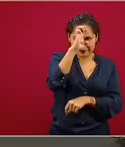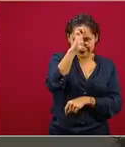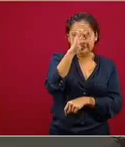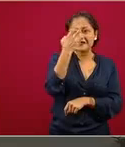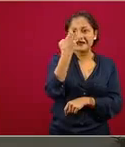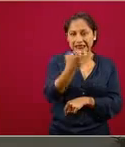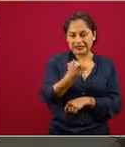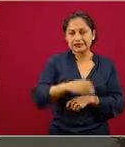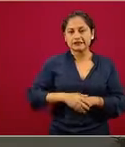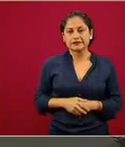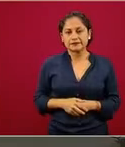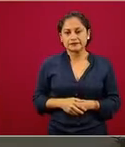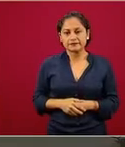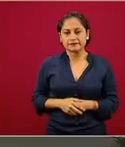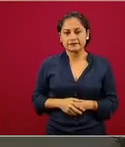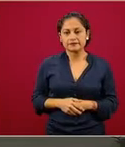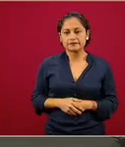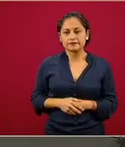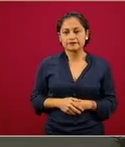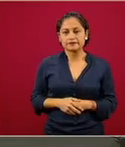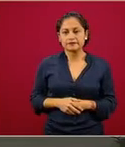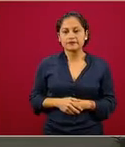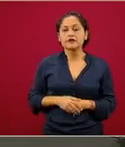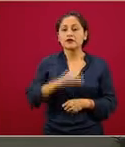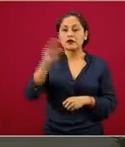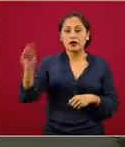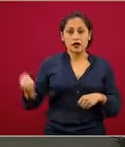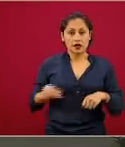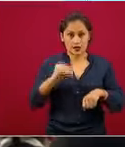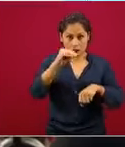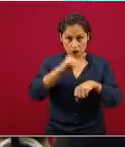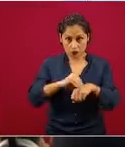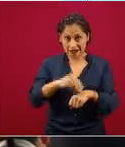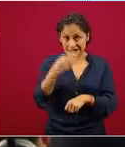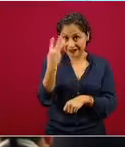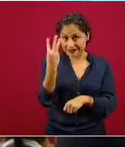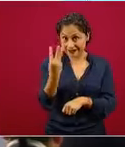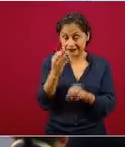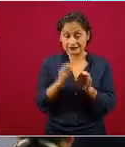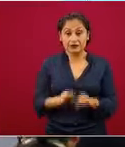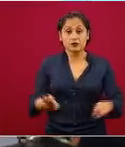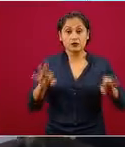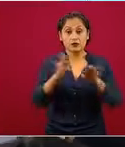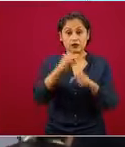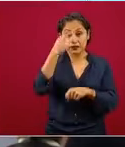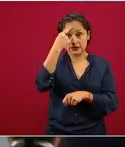esta mañana, 3 que son fundamentales para la reactivación económica: